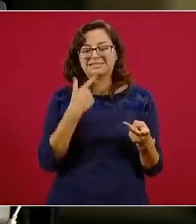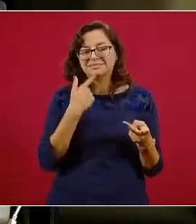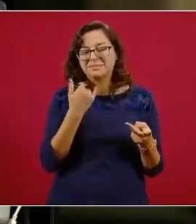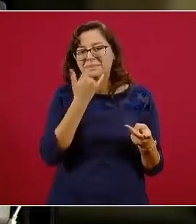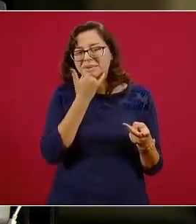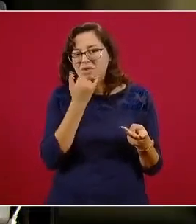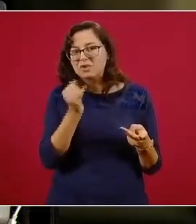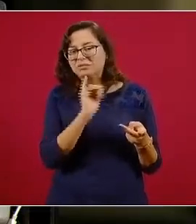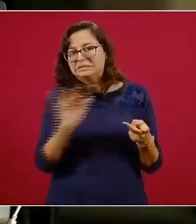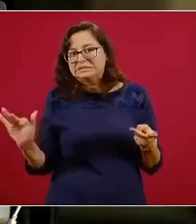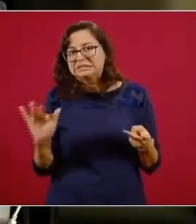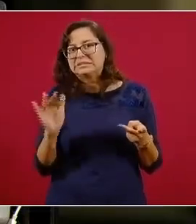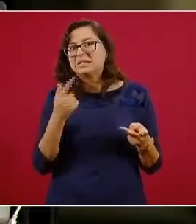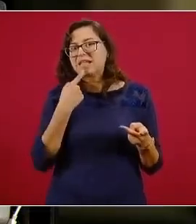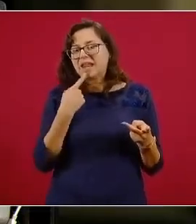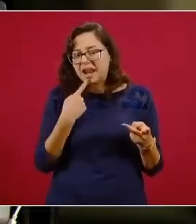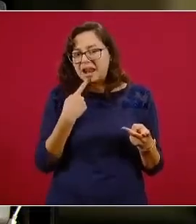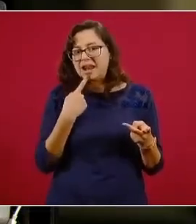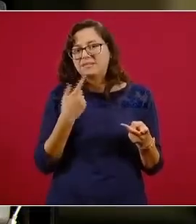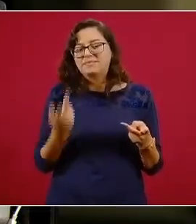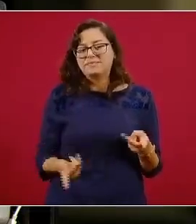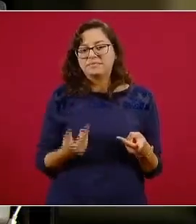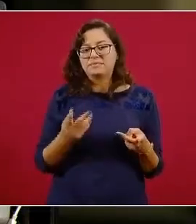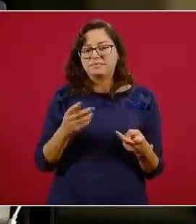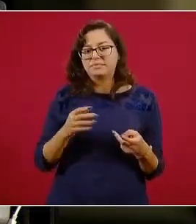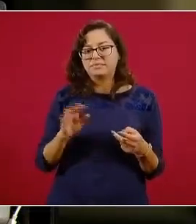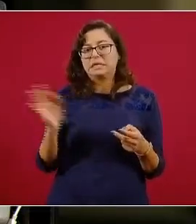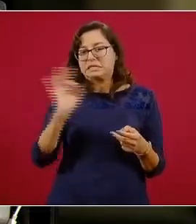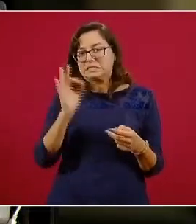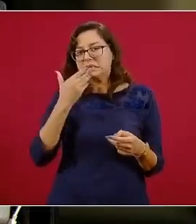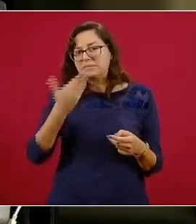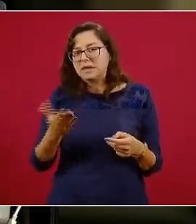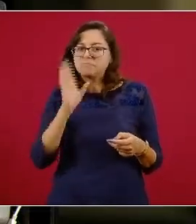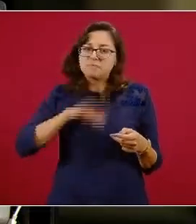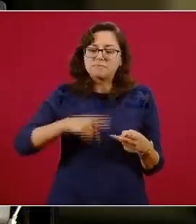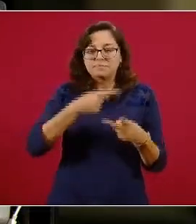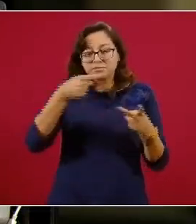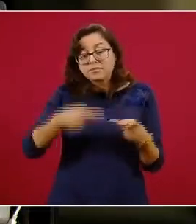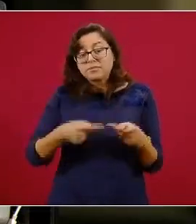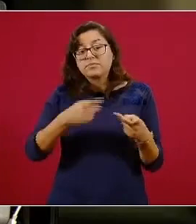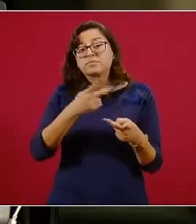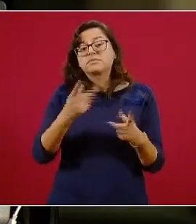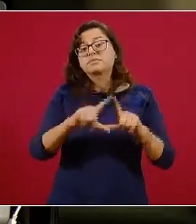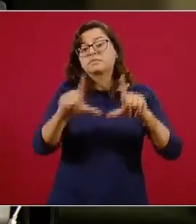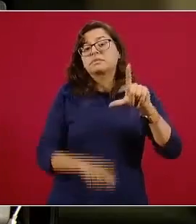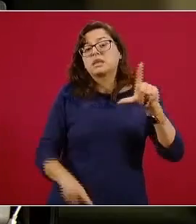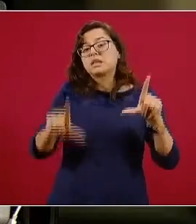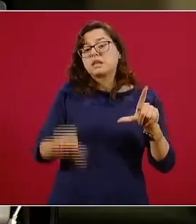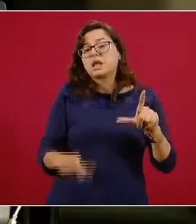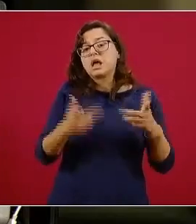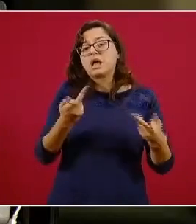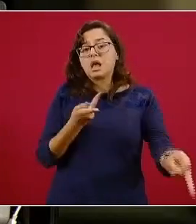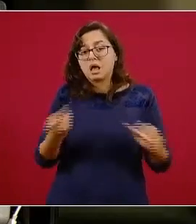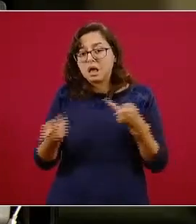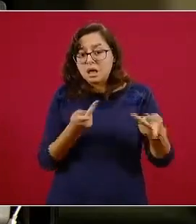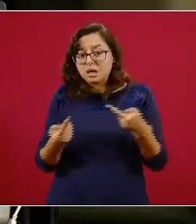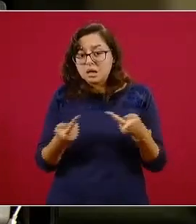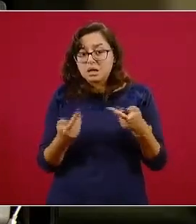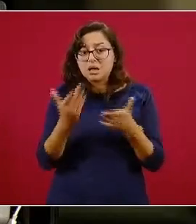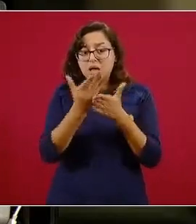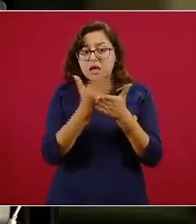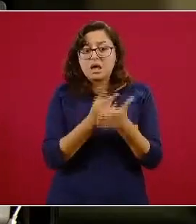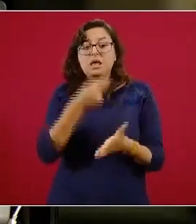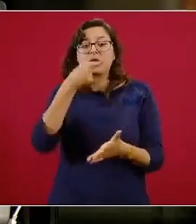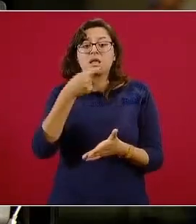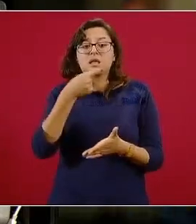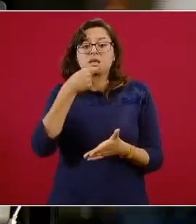su apellido. Doctora, me gustaría saber cuál sería la estrategia nacional para contribuir de una manera efectiva que las